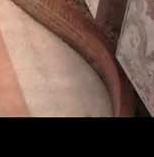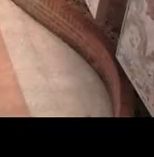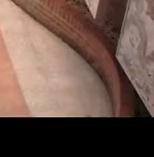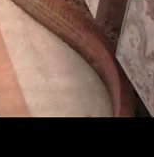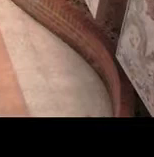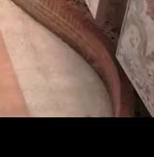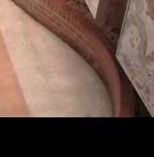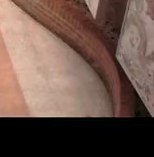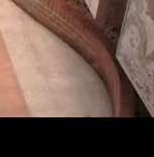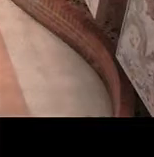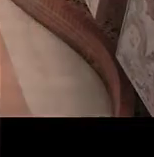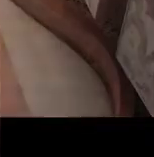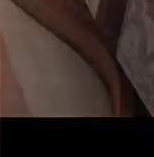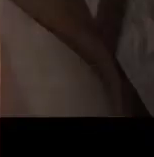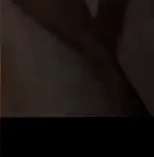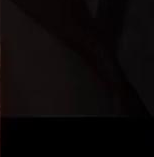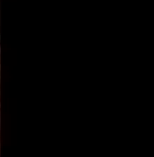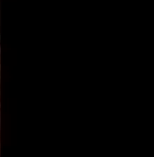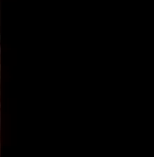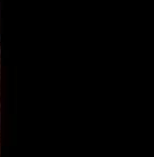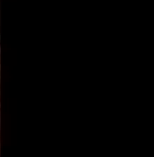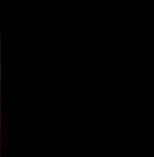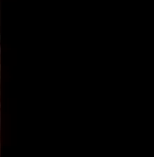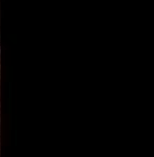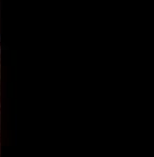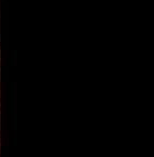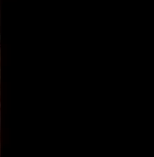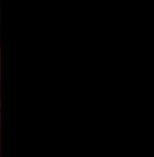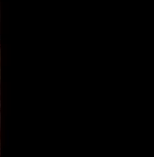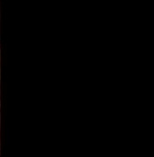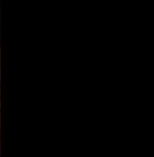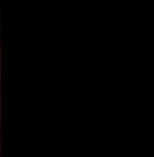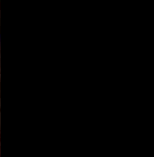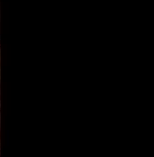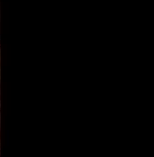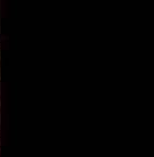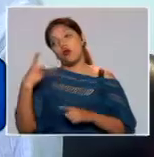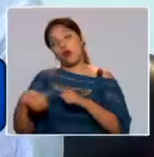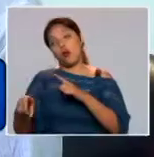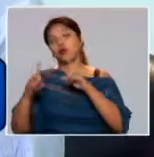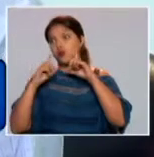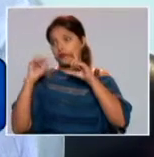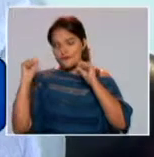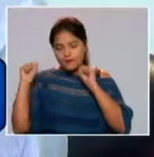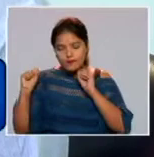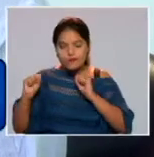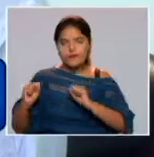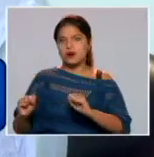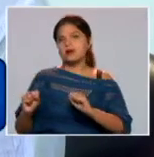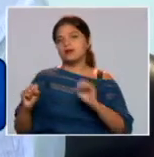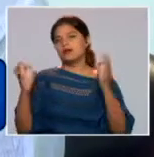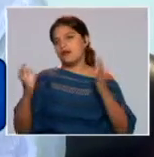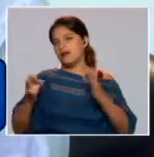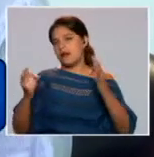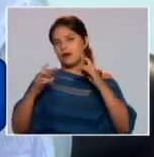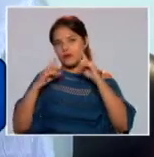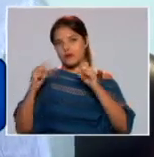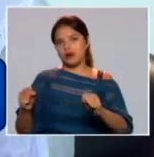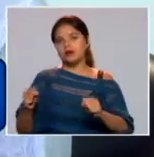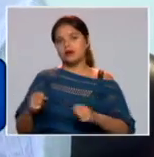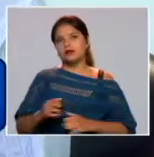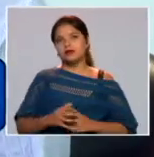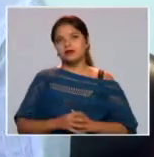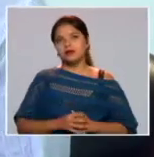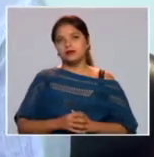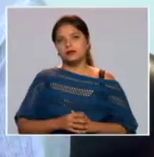si iban a estudiar artes plásticas visuales o no y los artistas profesionales de Pues de las